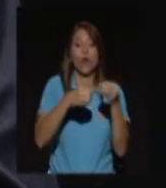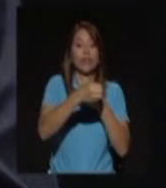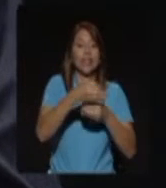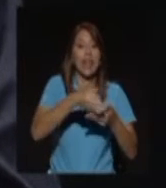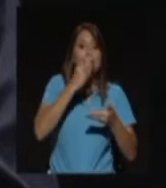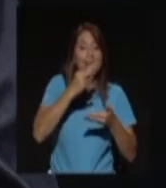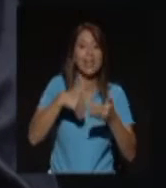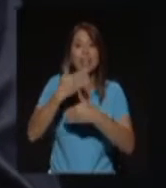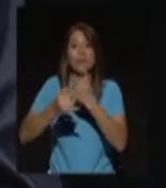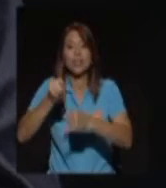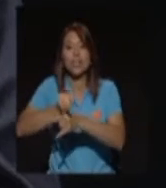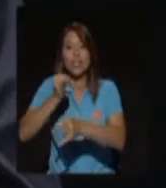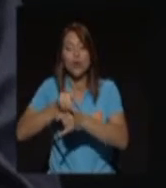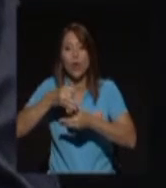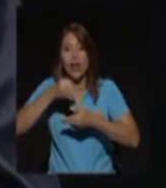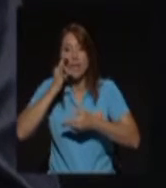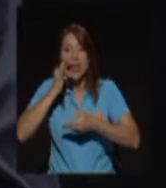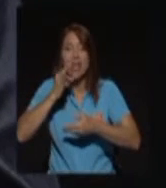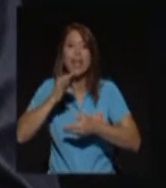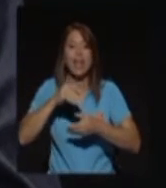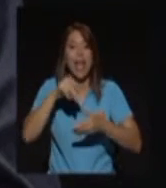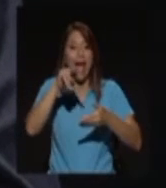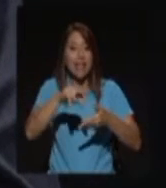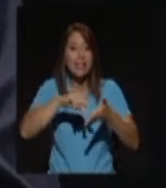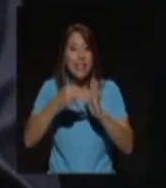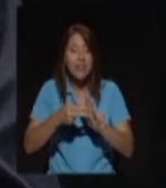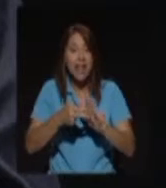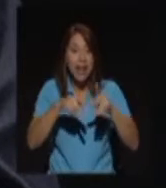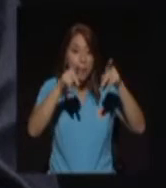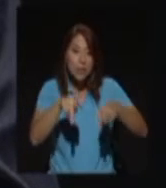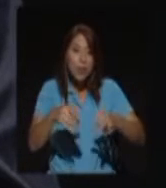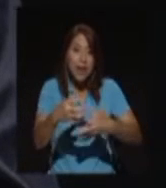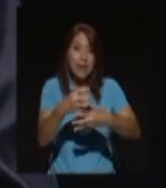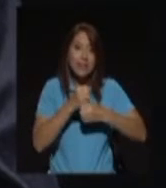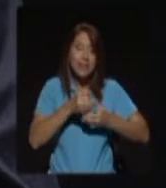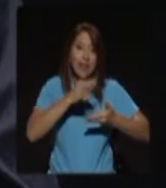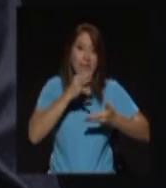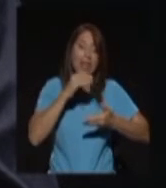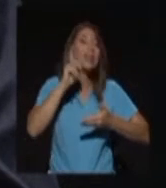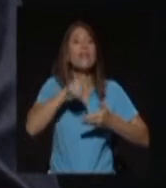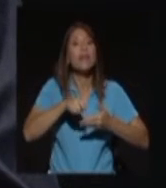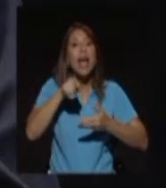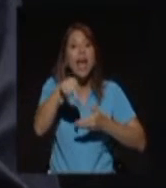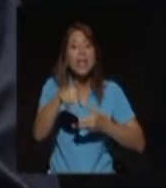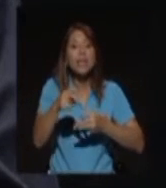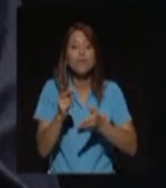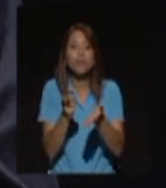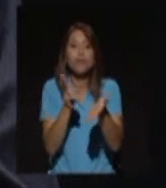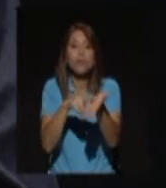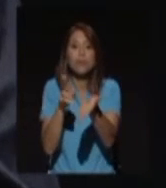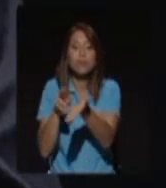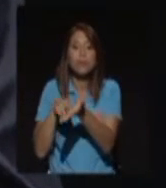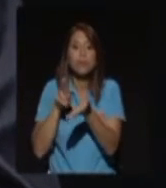del Café, donde cada beneficiador tenía que inscribir ahí la cantidad de café y las calidades